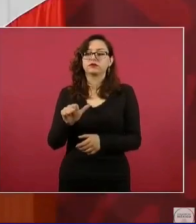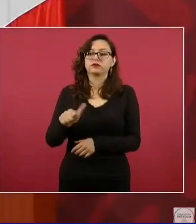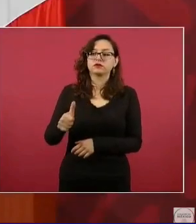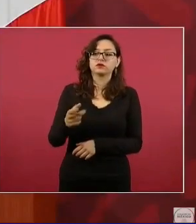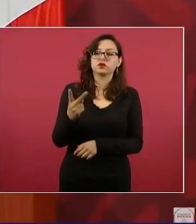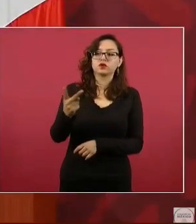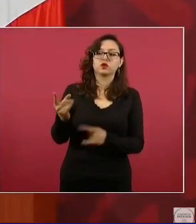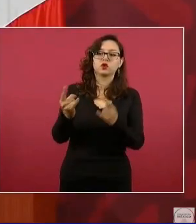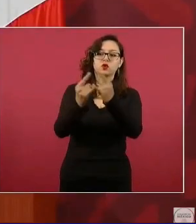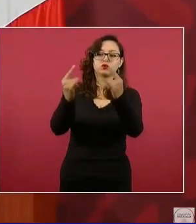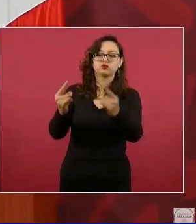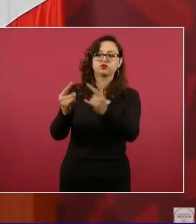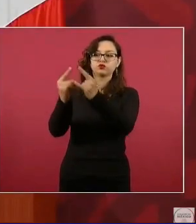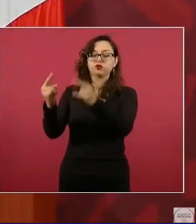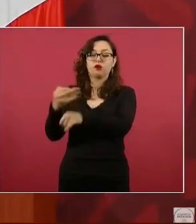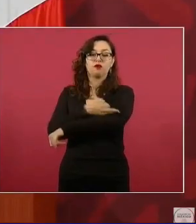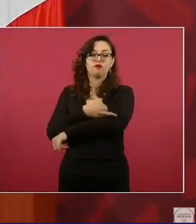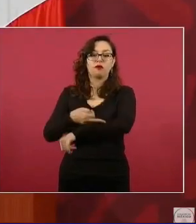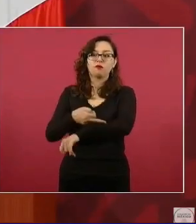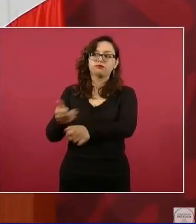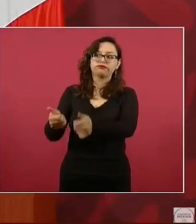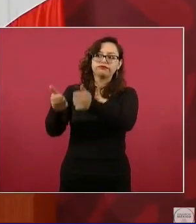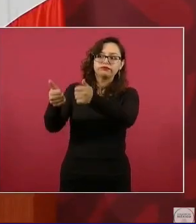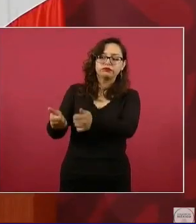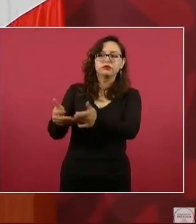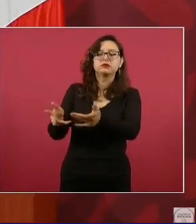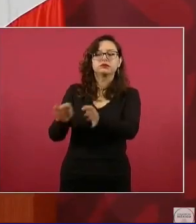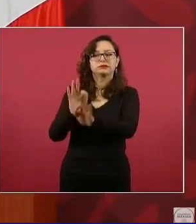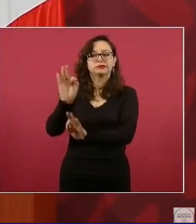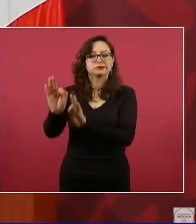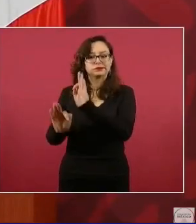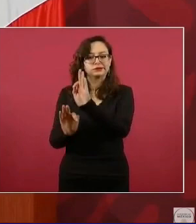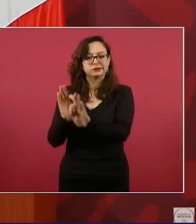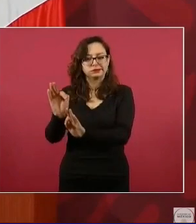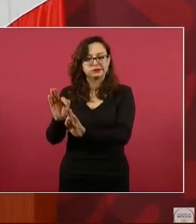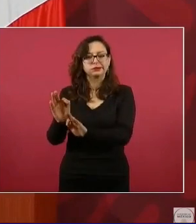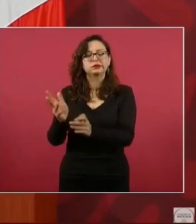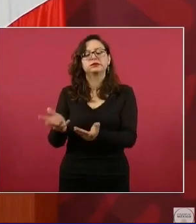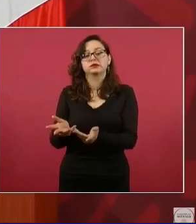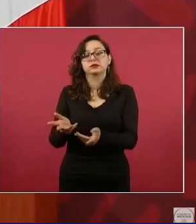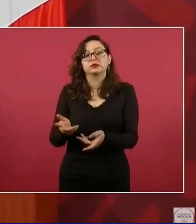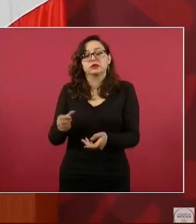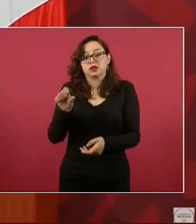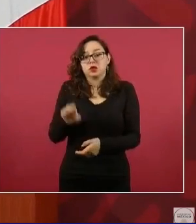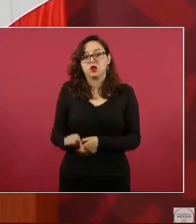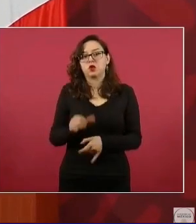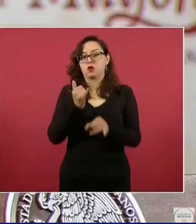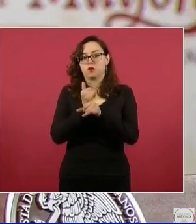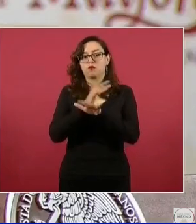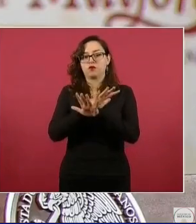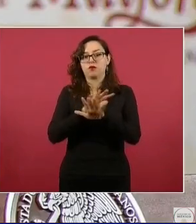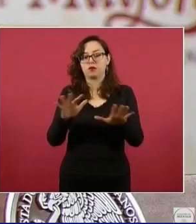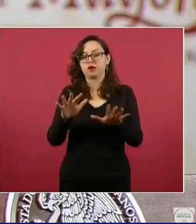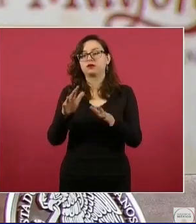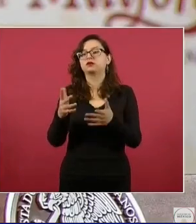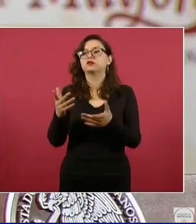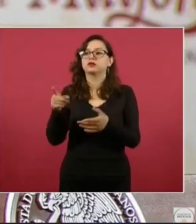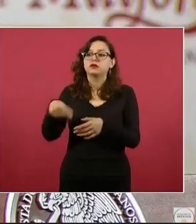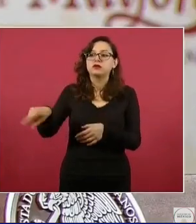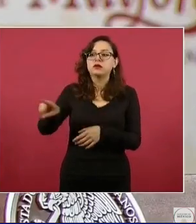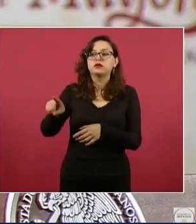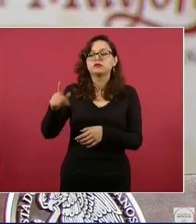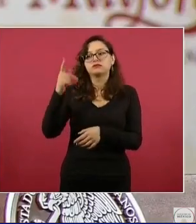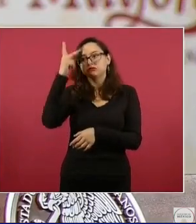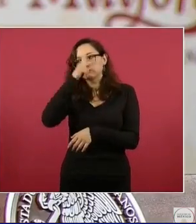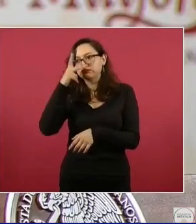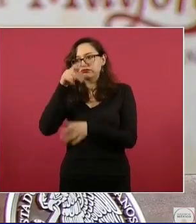familias de los trabajadores atrapados. Aquí estamos proporcionando información del tema y también atención psicológica con nuestro